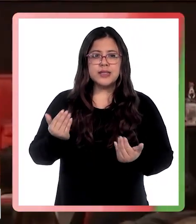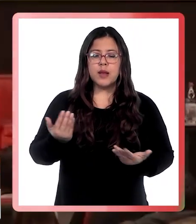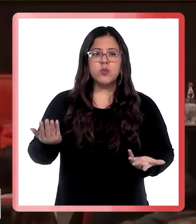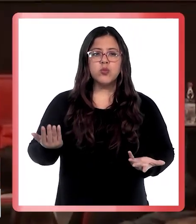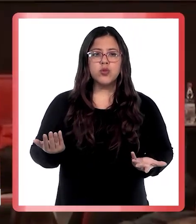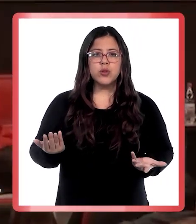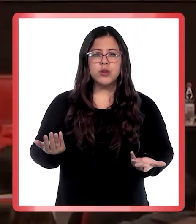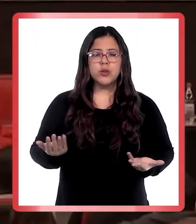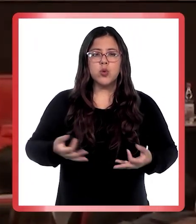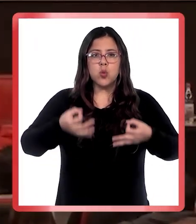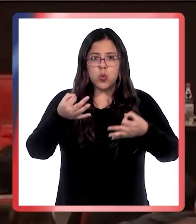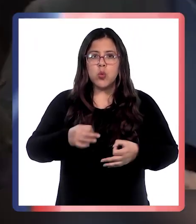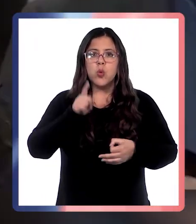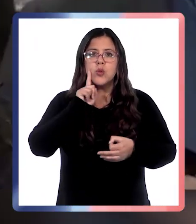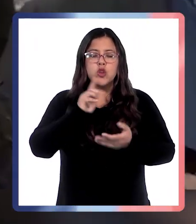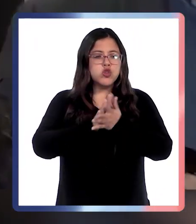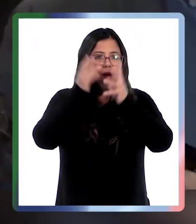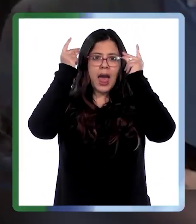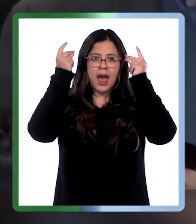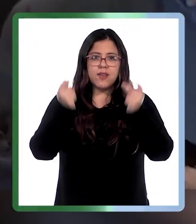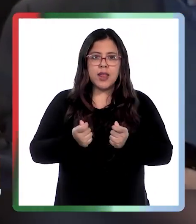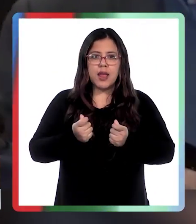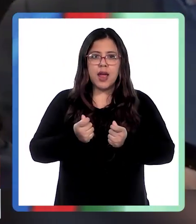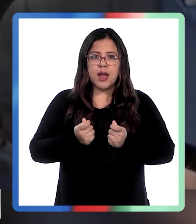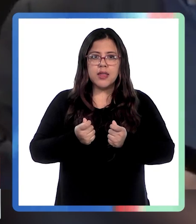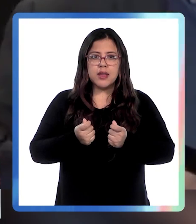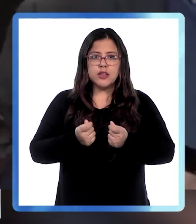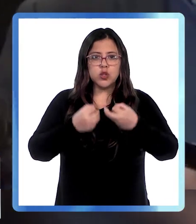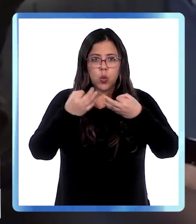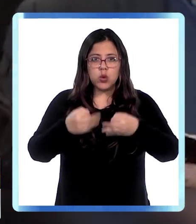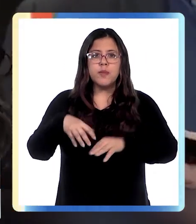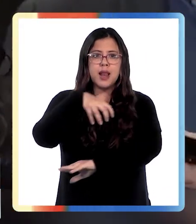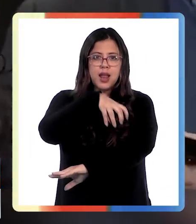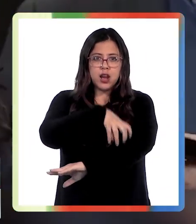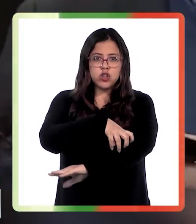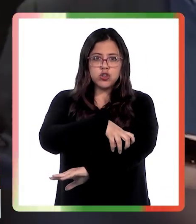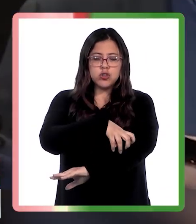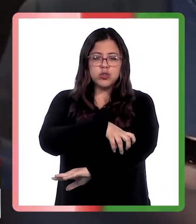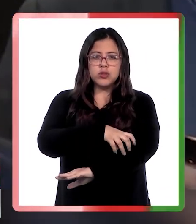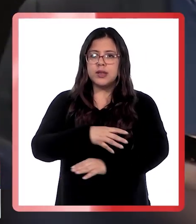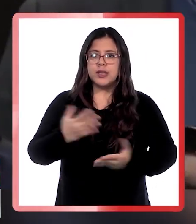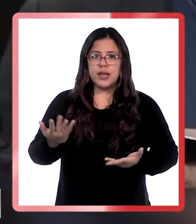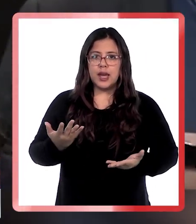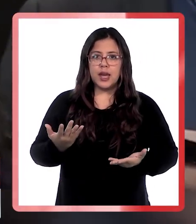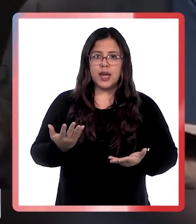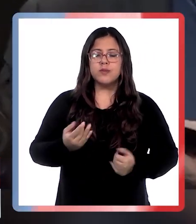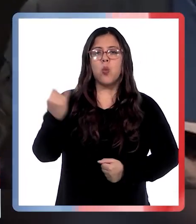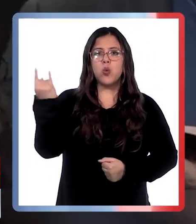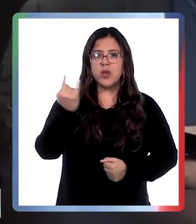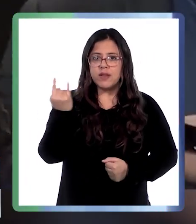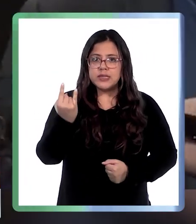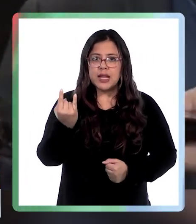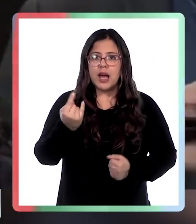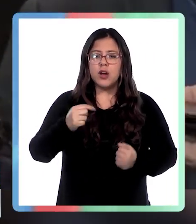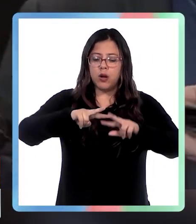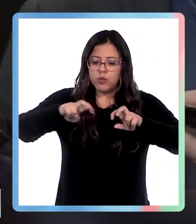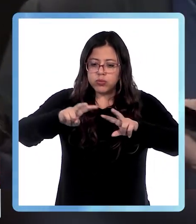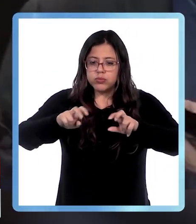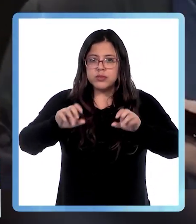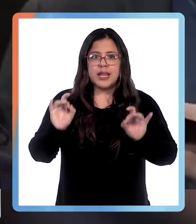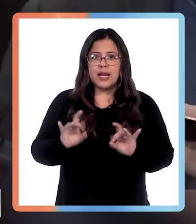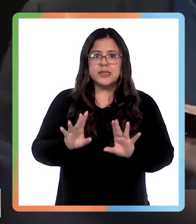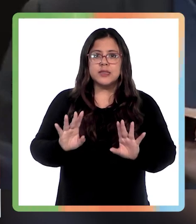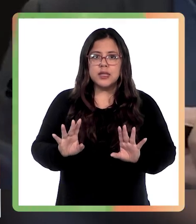que necesitamos justamente es tener todas las habilidades que son las habilidades que están en la región en este caso en las universidades haciendo